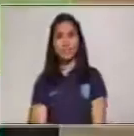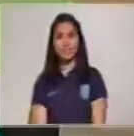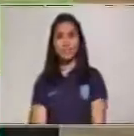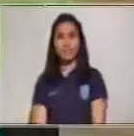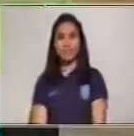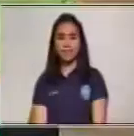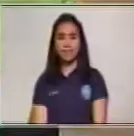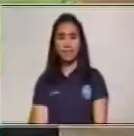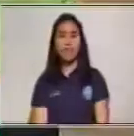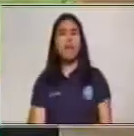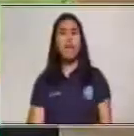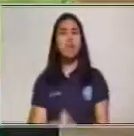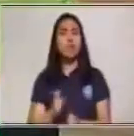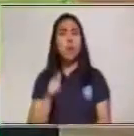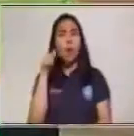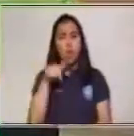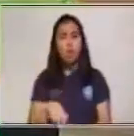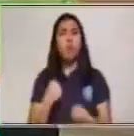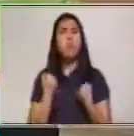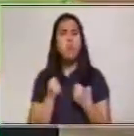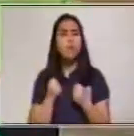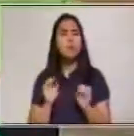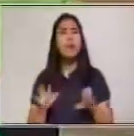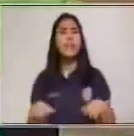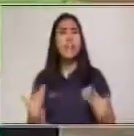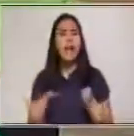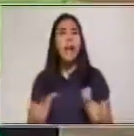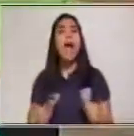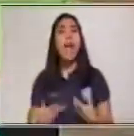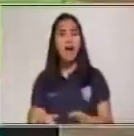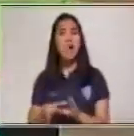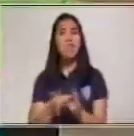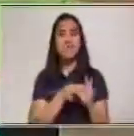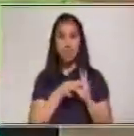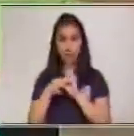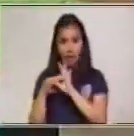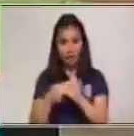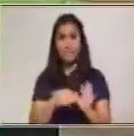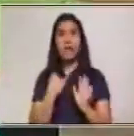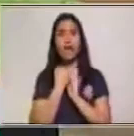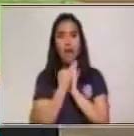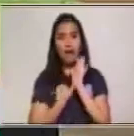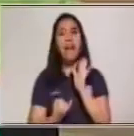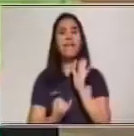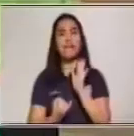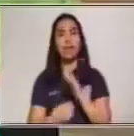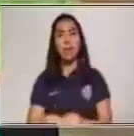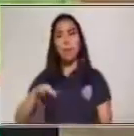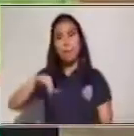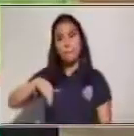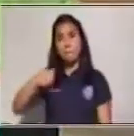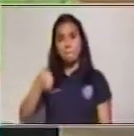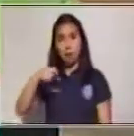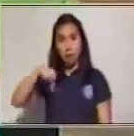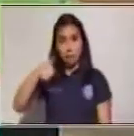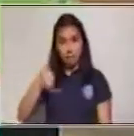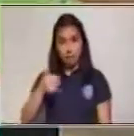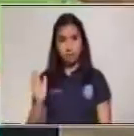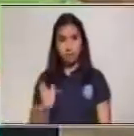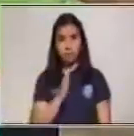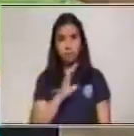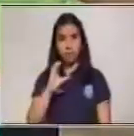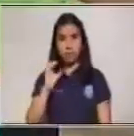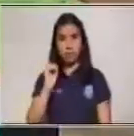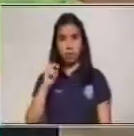un organizador gráfico que corresponde al mapa conceptual. Yo te voy a ir explicando